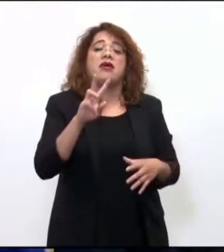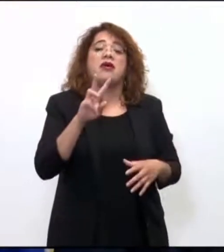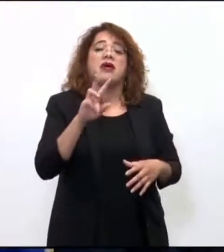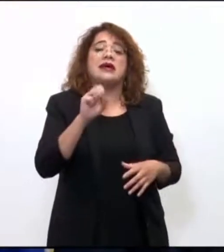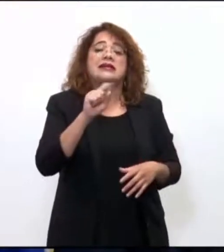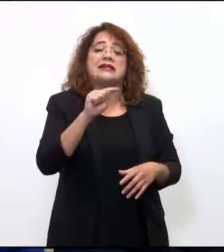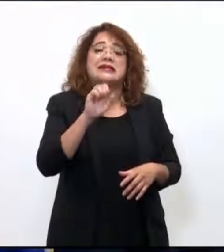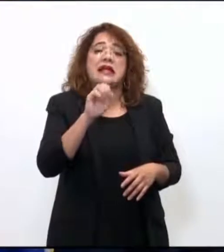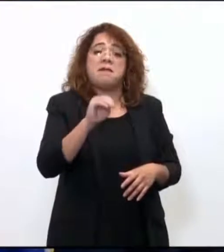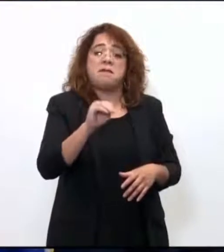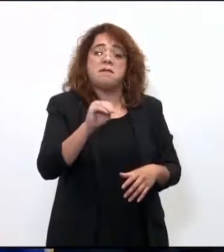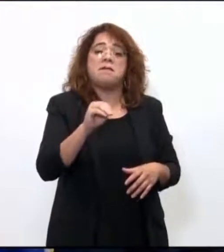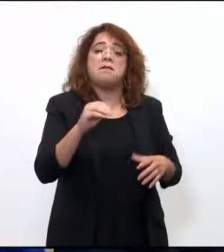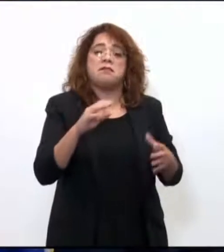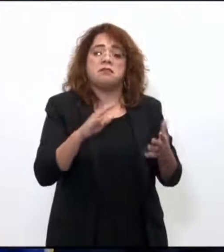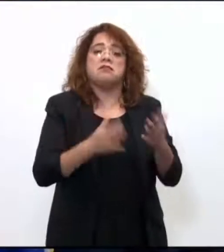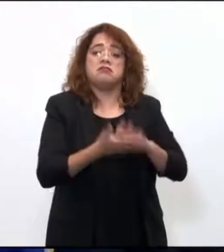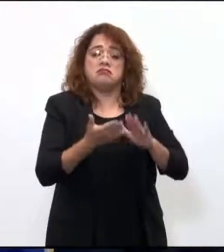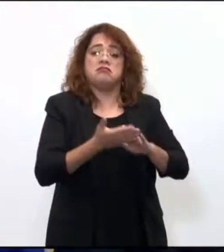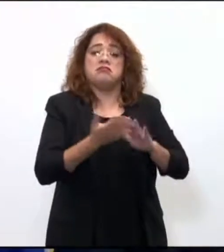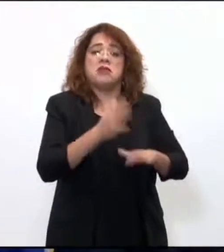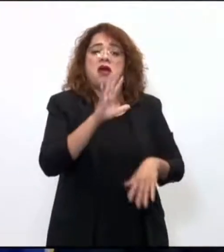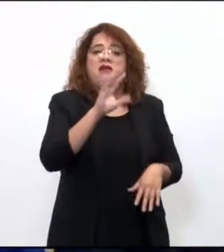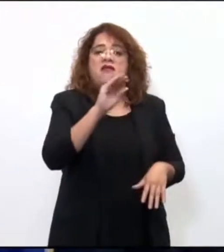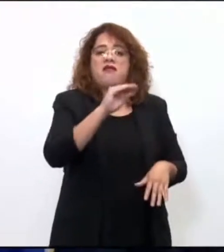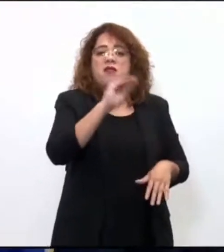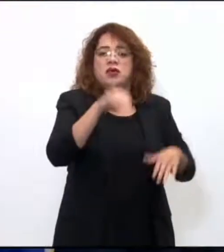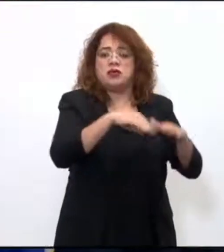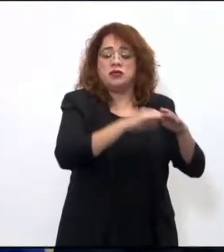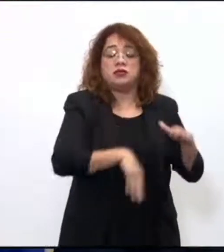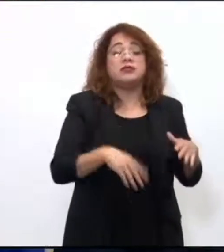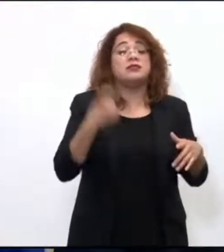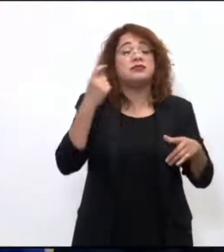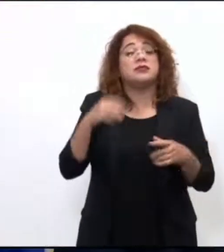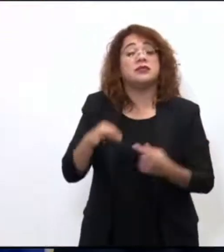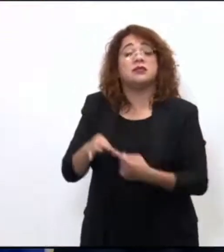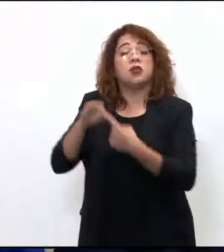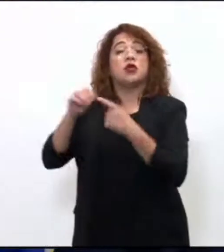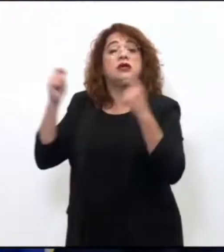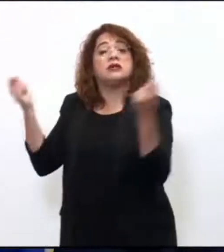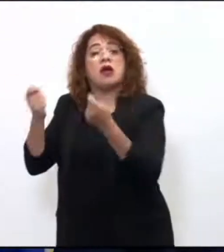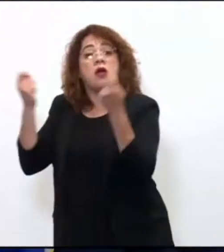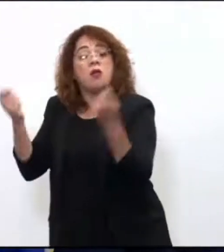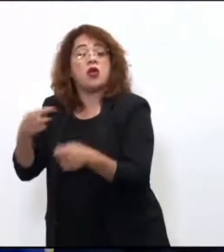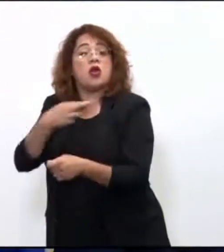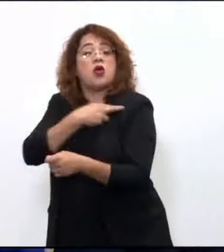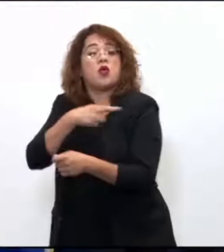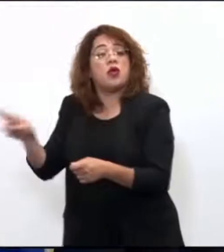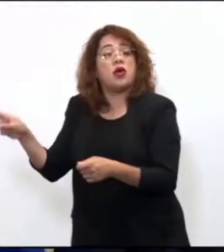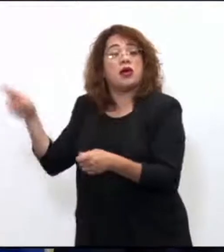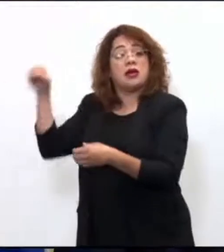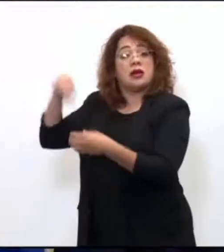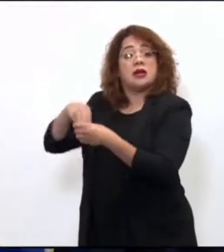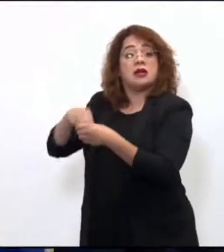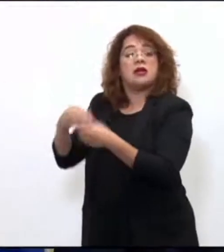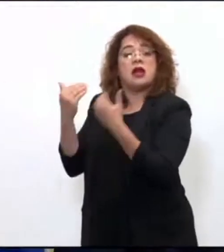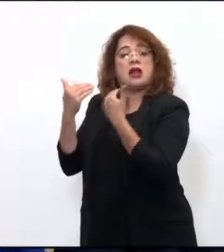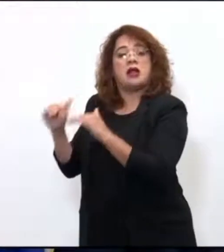Para servicios religiosos en persona y ceremonias culturales interiores son limitadas